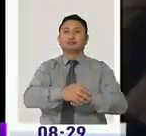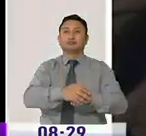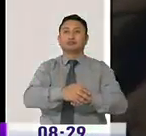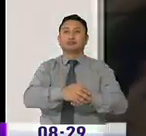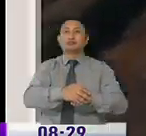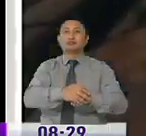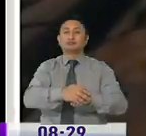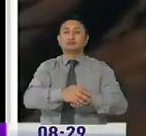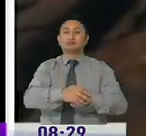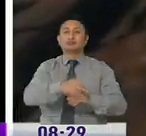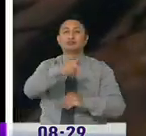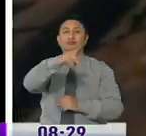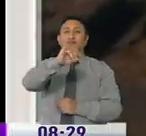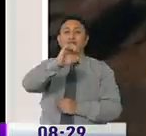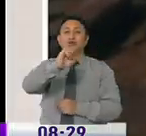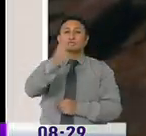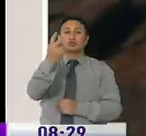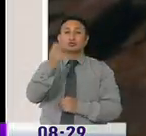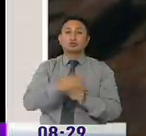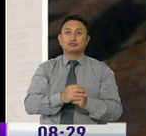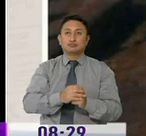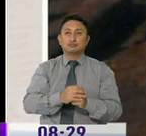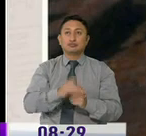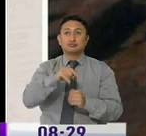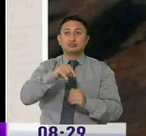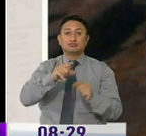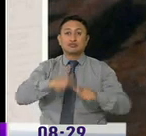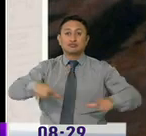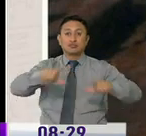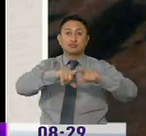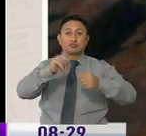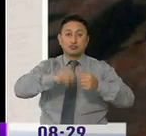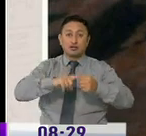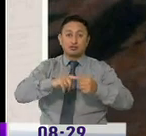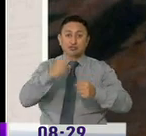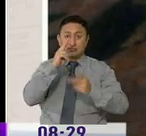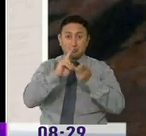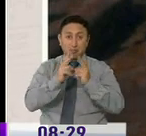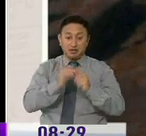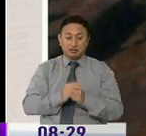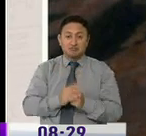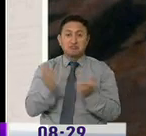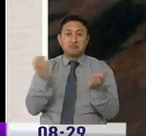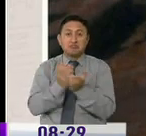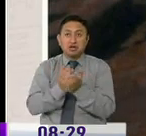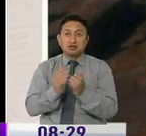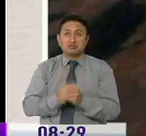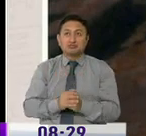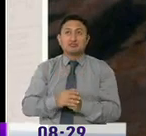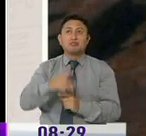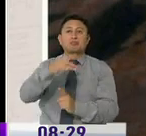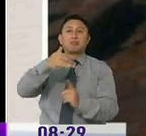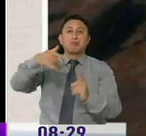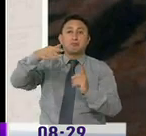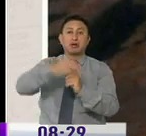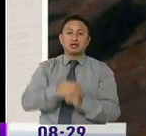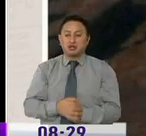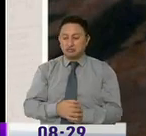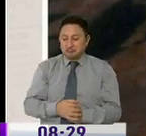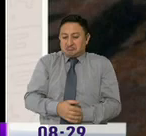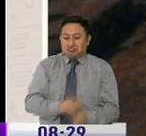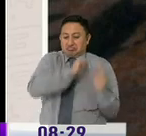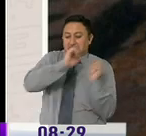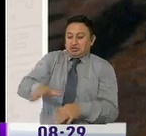sortido 12. Es lo que les digo, muchos sectores de Ciudad de Quito, los vecinos, miren, votan donde les da la gana, es el parque, y ahí votan la